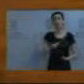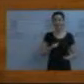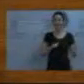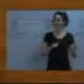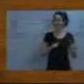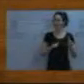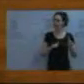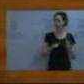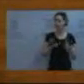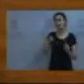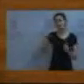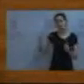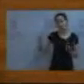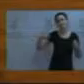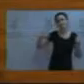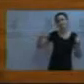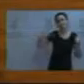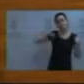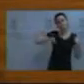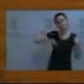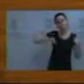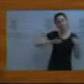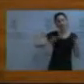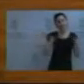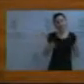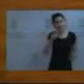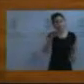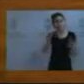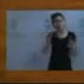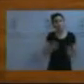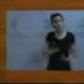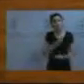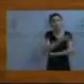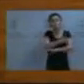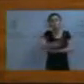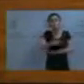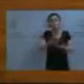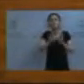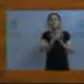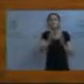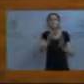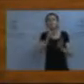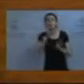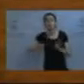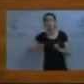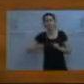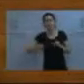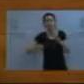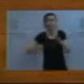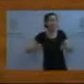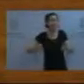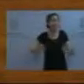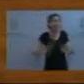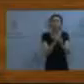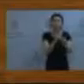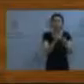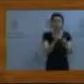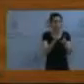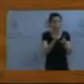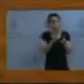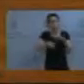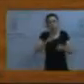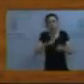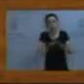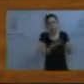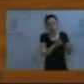pasa con esas competencias. Si el Tribunal Constitucional dicta en un sentido o en otro. ¿Que dictan un sentido? Van ustedes. ¿Que dictan